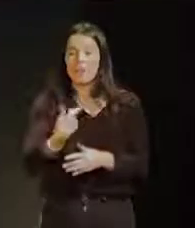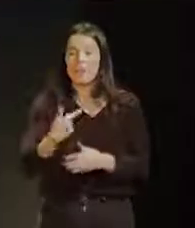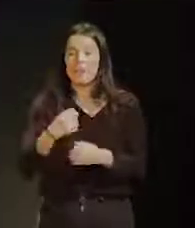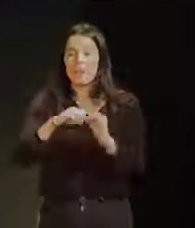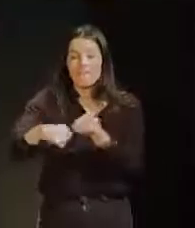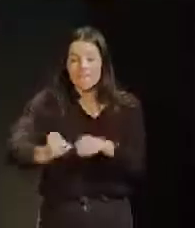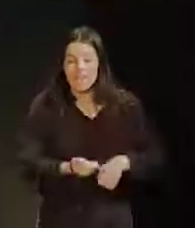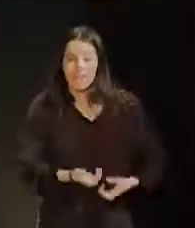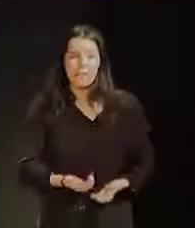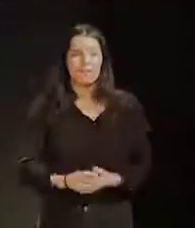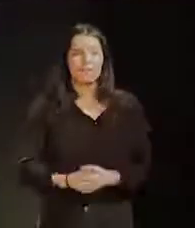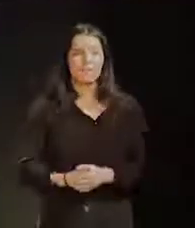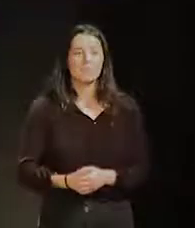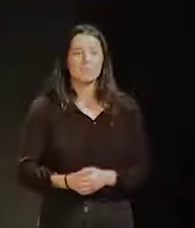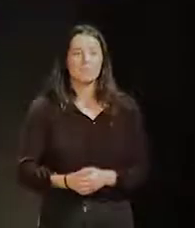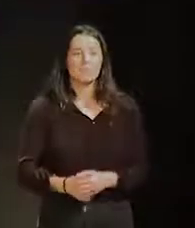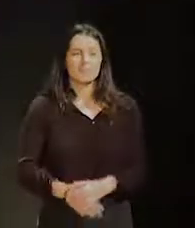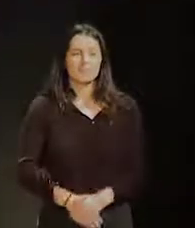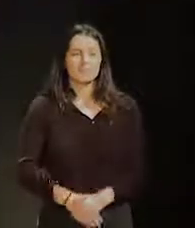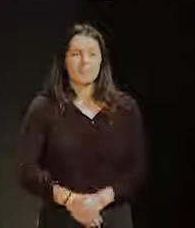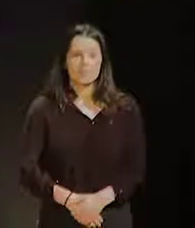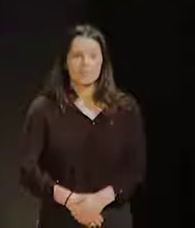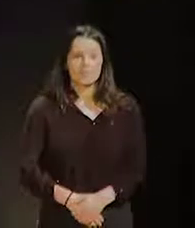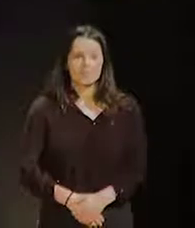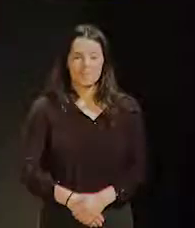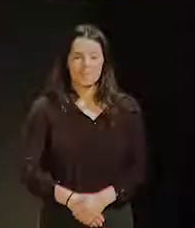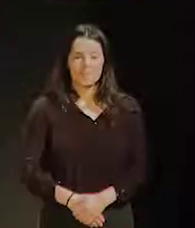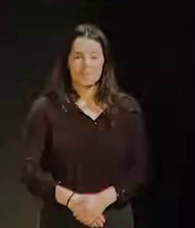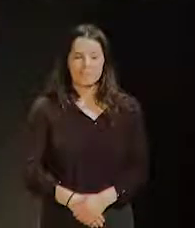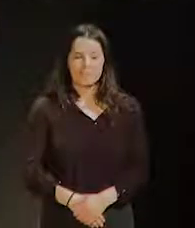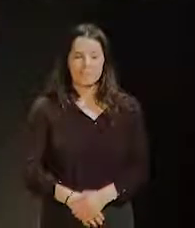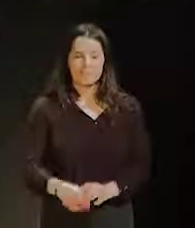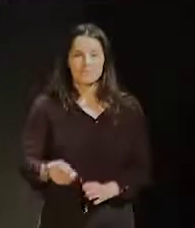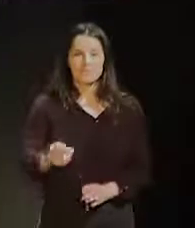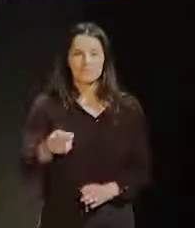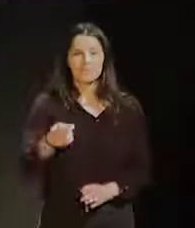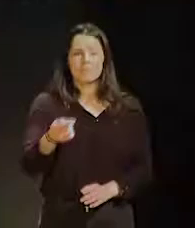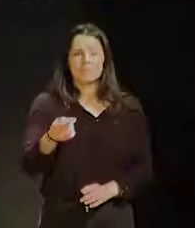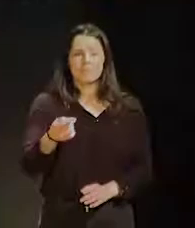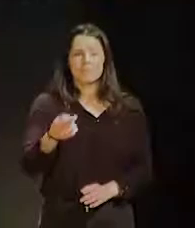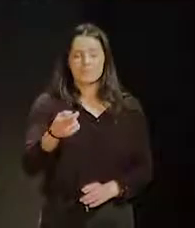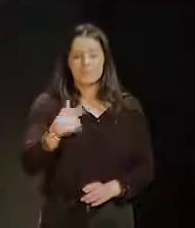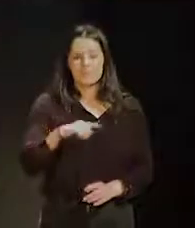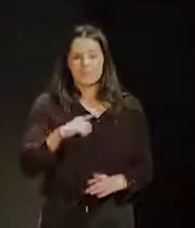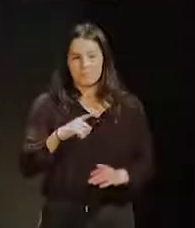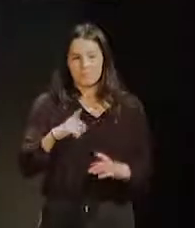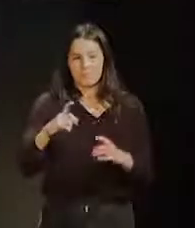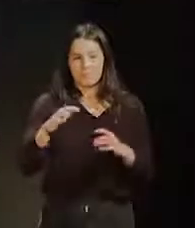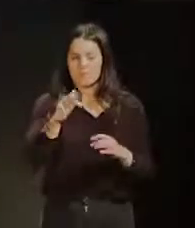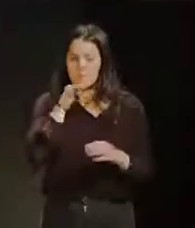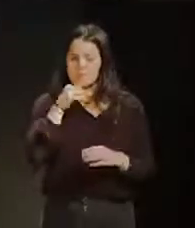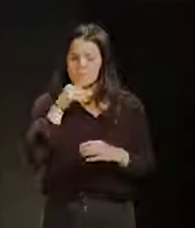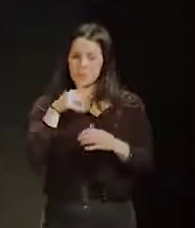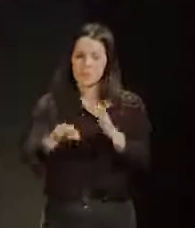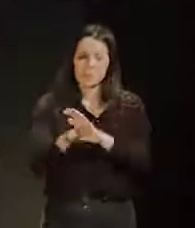Por ejemplo, encontré el gestor que me decía, para nosotros que estamos empezando es